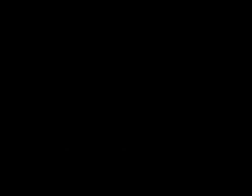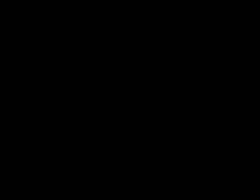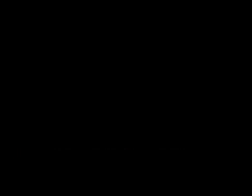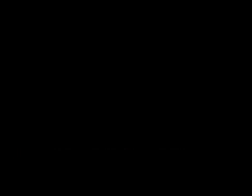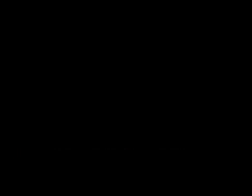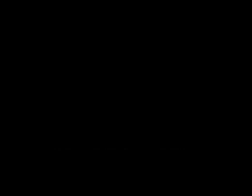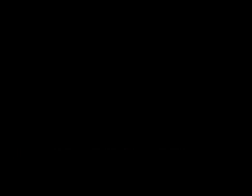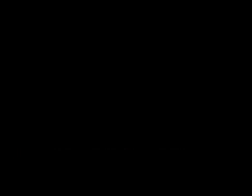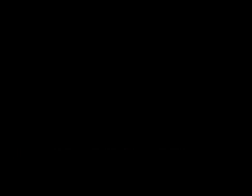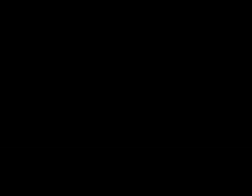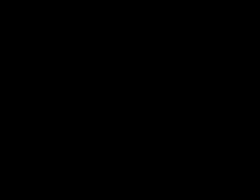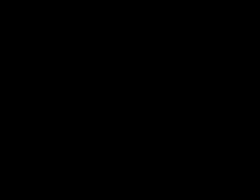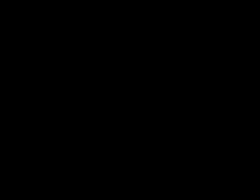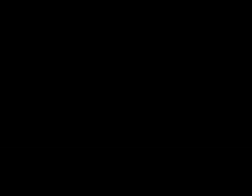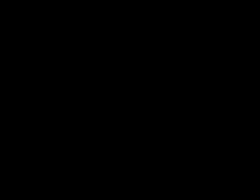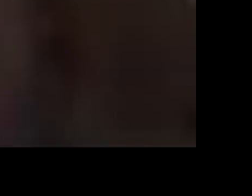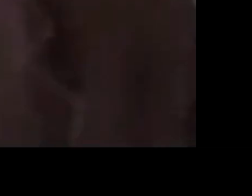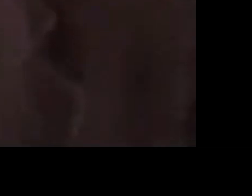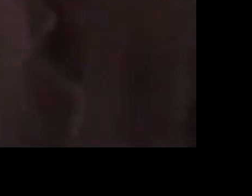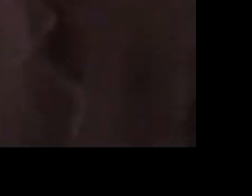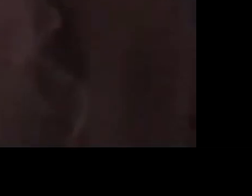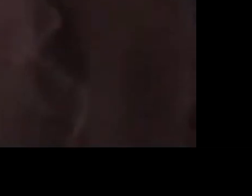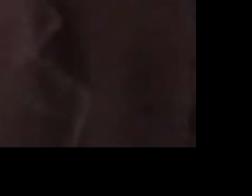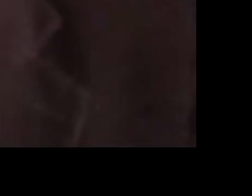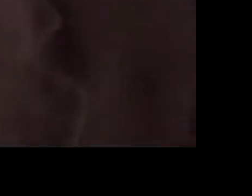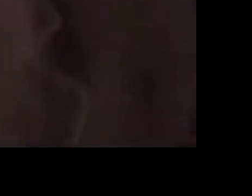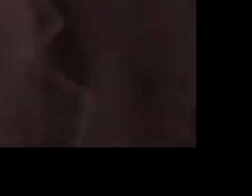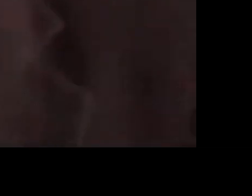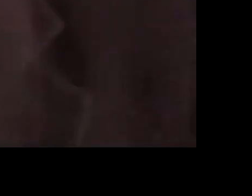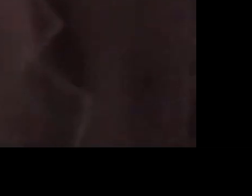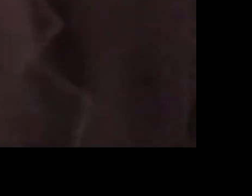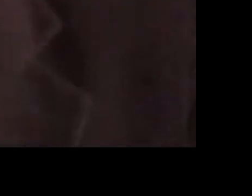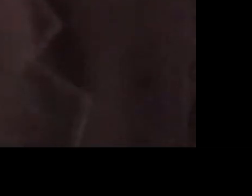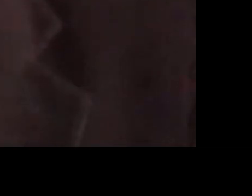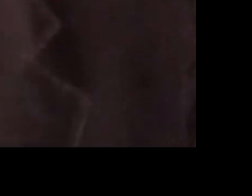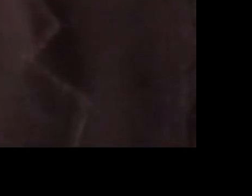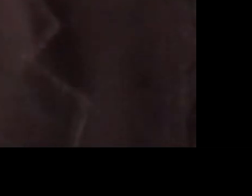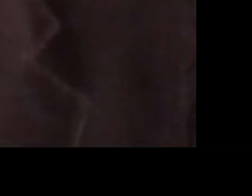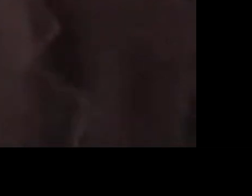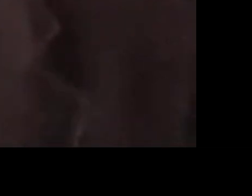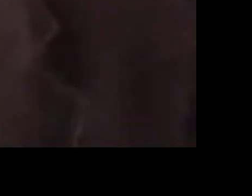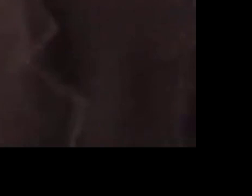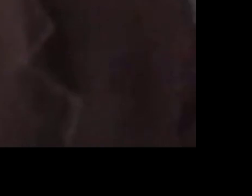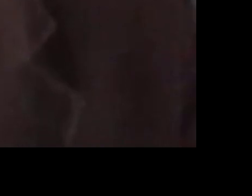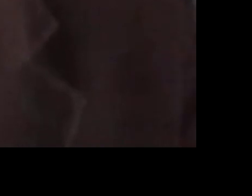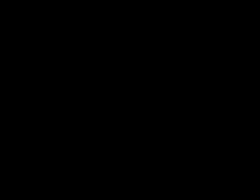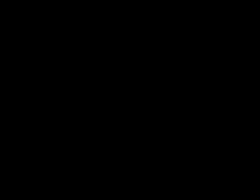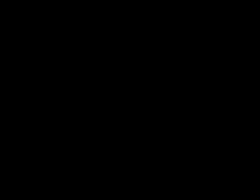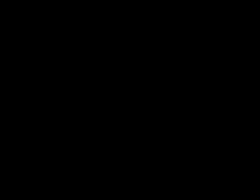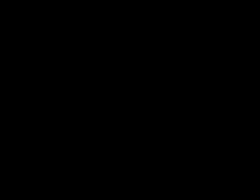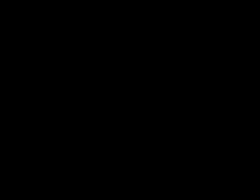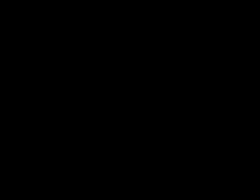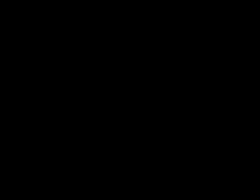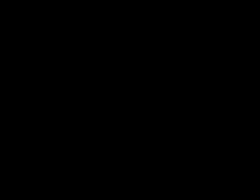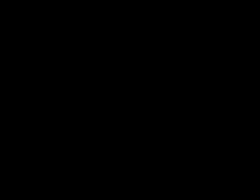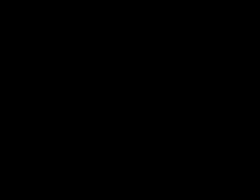Perfecto, re claro. Perfecto. Soy enfático con esto porque Sí, lo sí. que va a suceder es que vamos a Sí, llegar se al 31 entendió. de